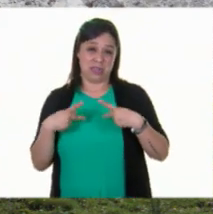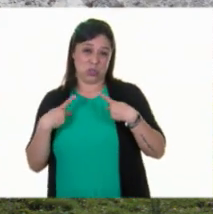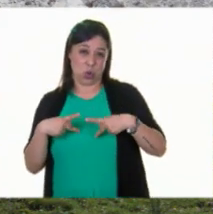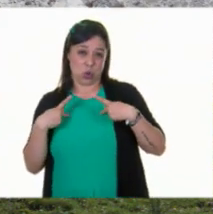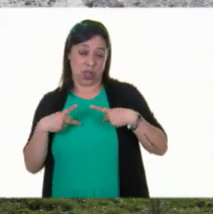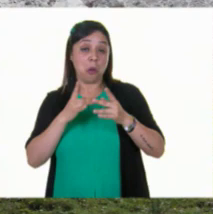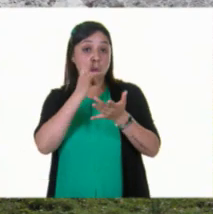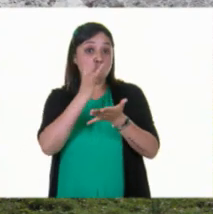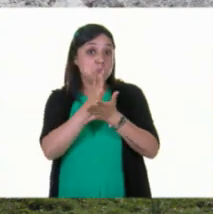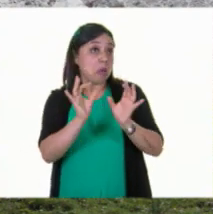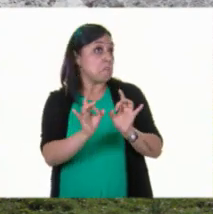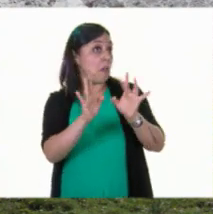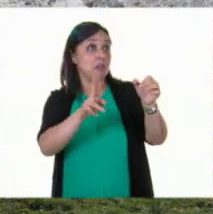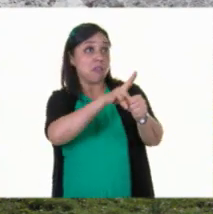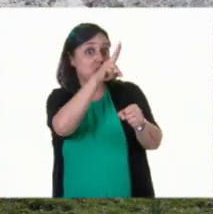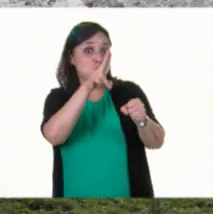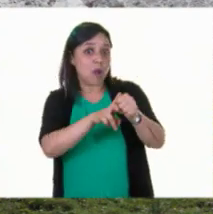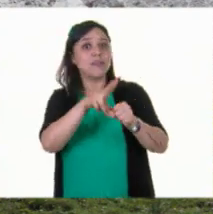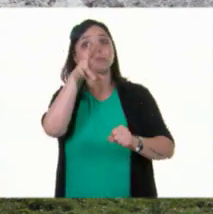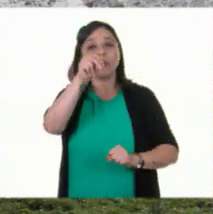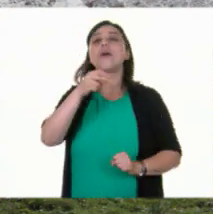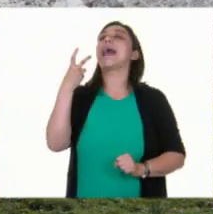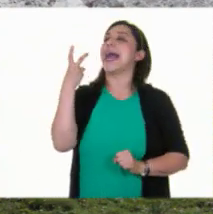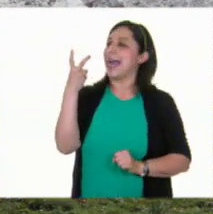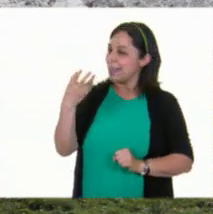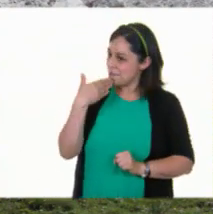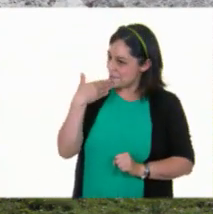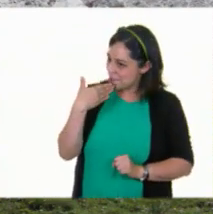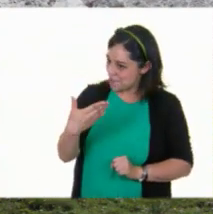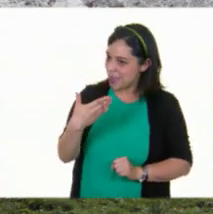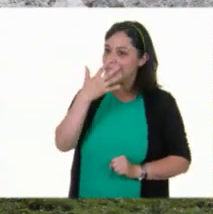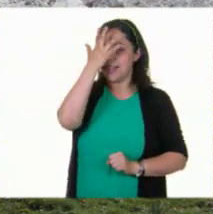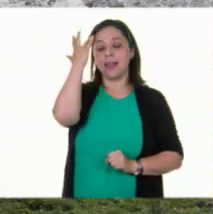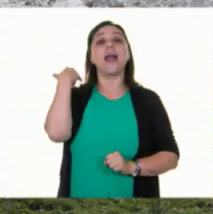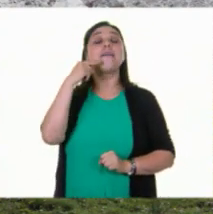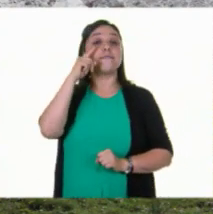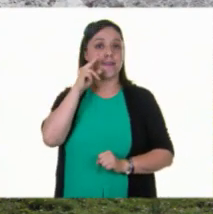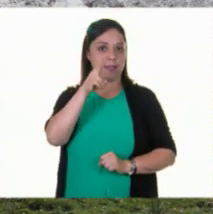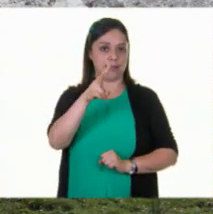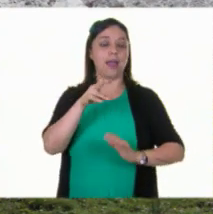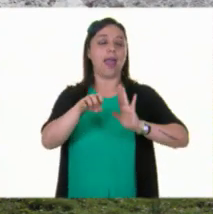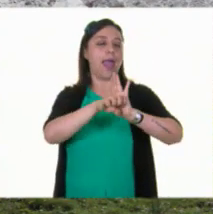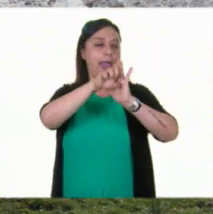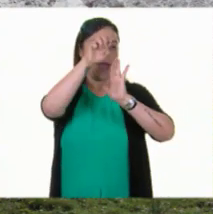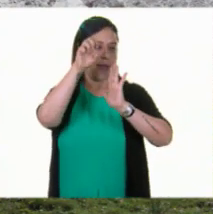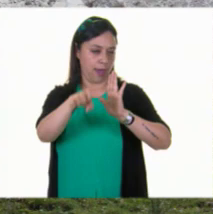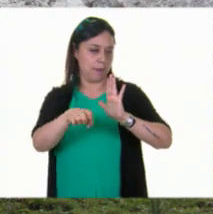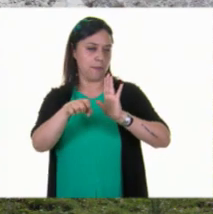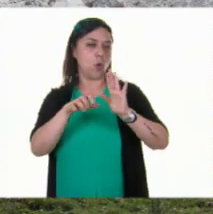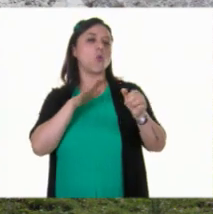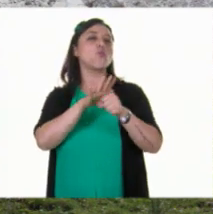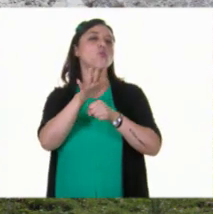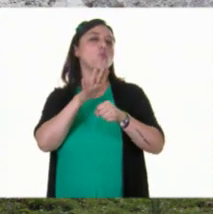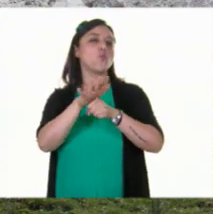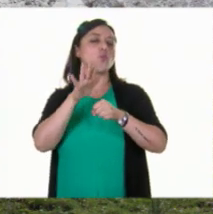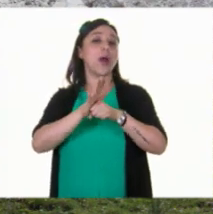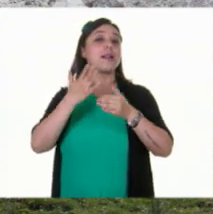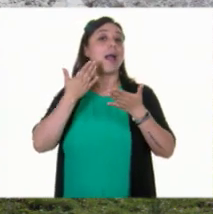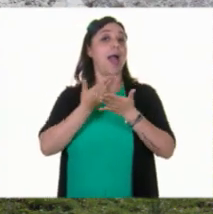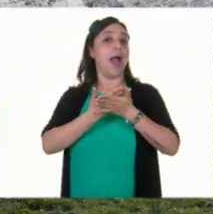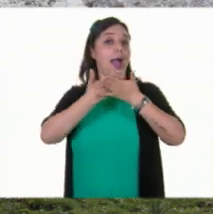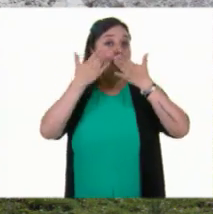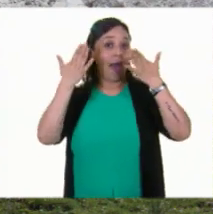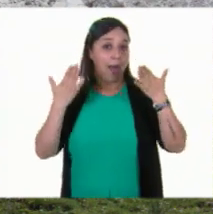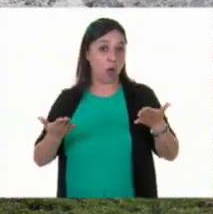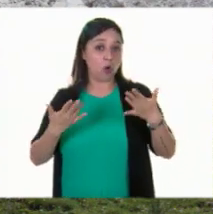desastres naturales. Excelente conclusión, Larisa. Para continuar con ejemplos de desastres en el mundo, veamos ahora el caso de las